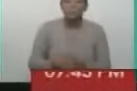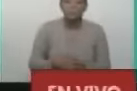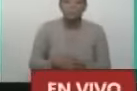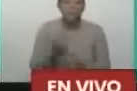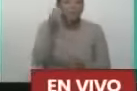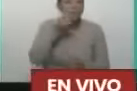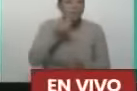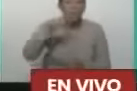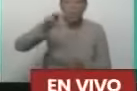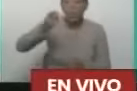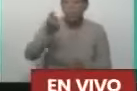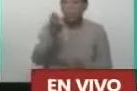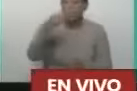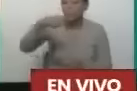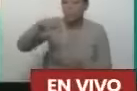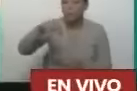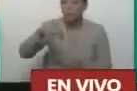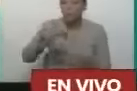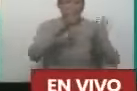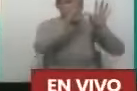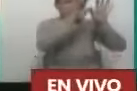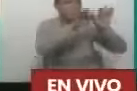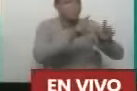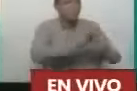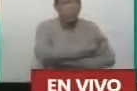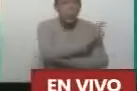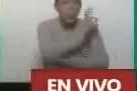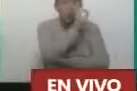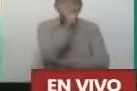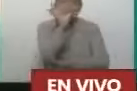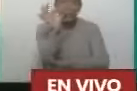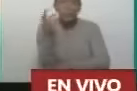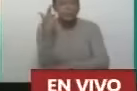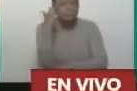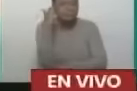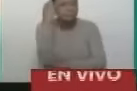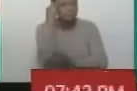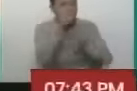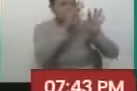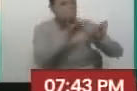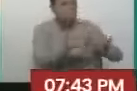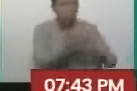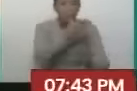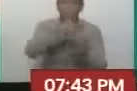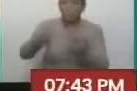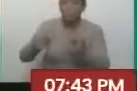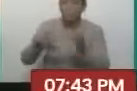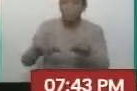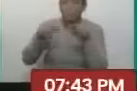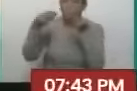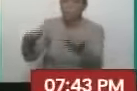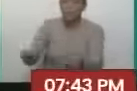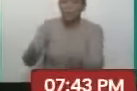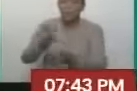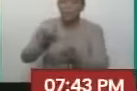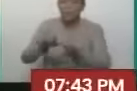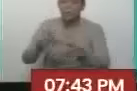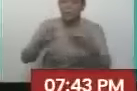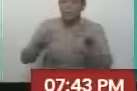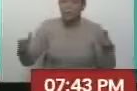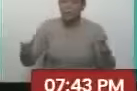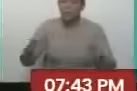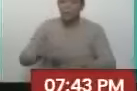sábado me puse todo el día a elaborar esta carta ya la recibieron en la oficina del secretario general